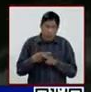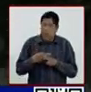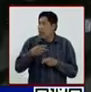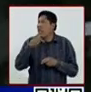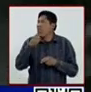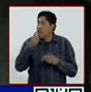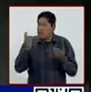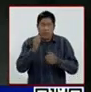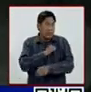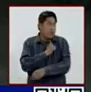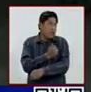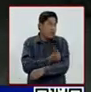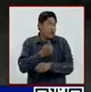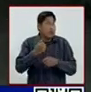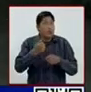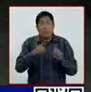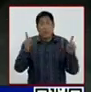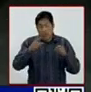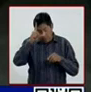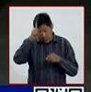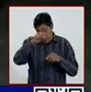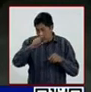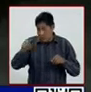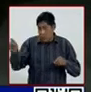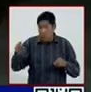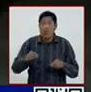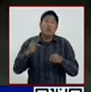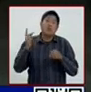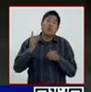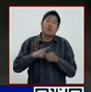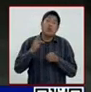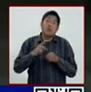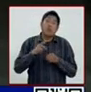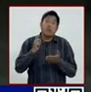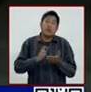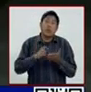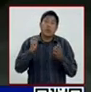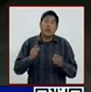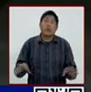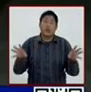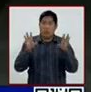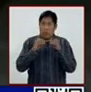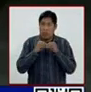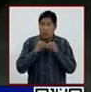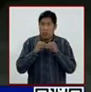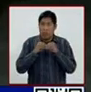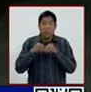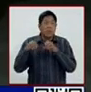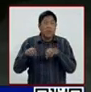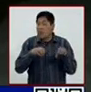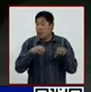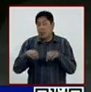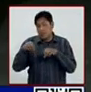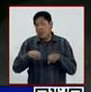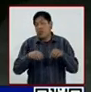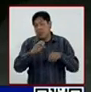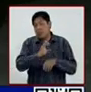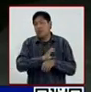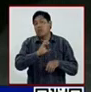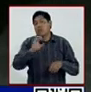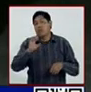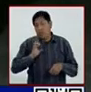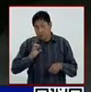de esta autoridad sin embargo ellos son Quienes se van a participar de esta reunión del cual se va a conformar la